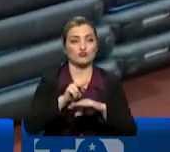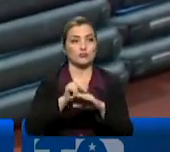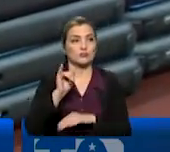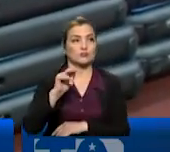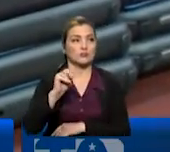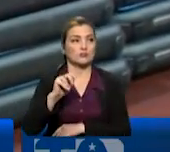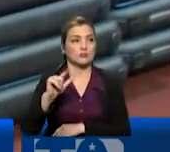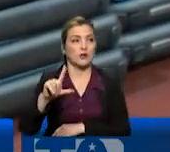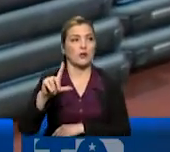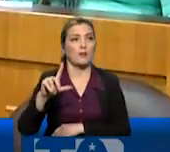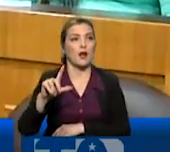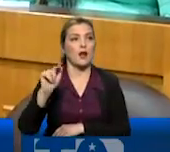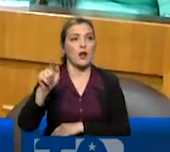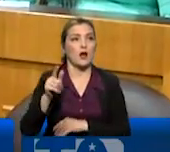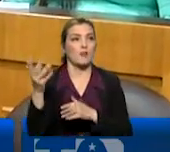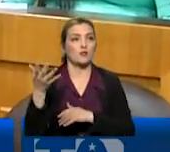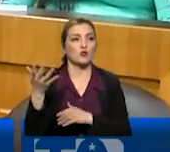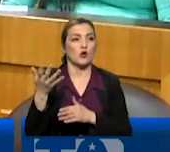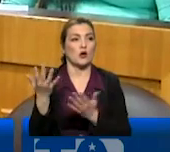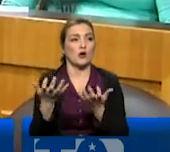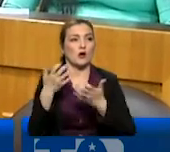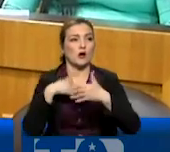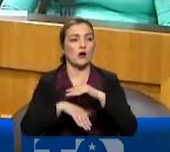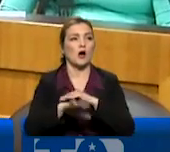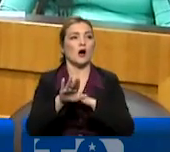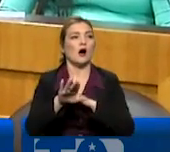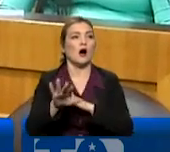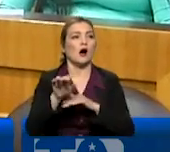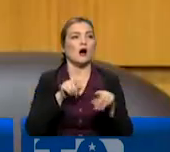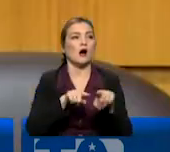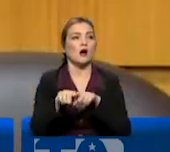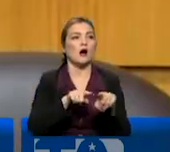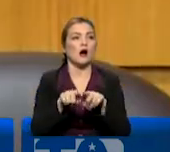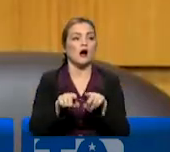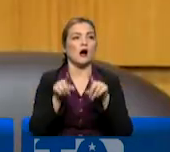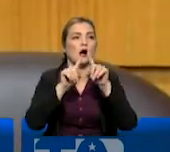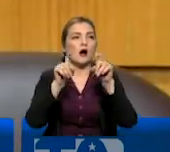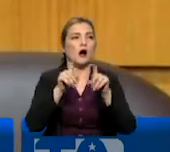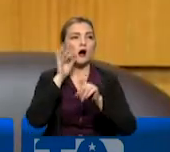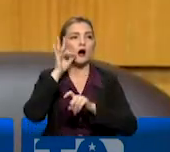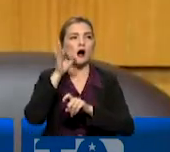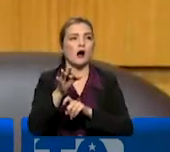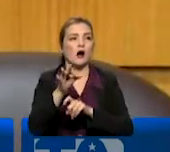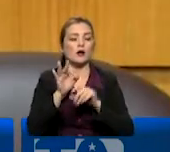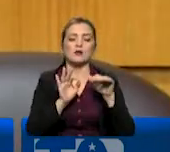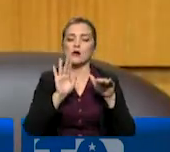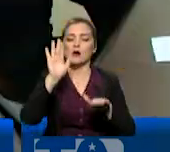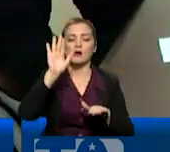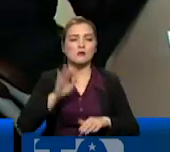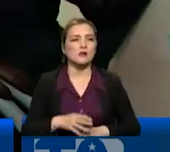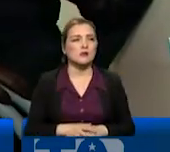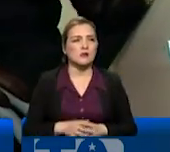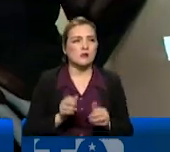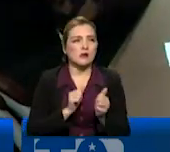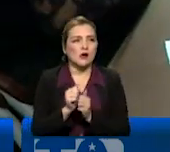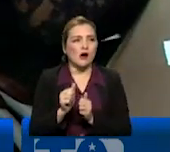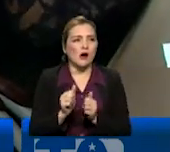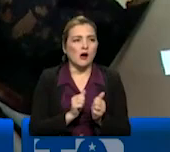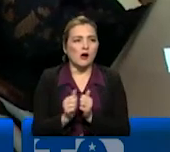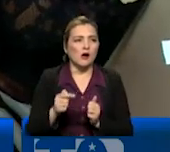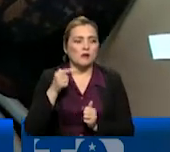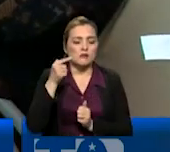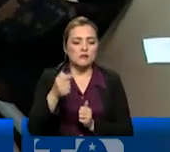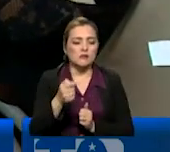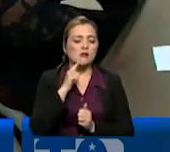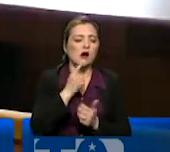docentes que buscan ingresar a un banco de elegibles y postular a un nombramiento los que pasaron a la segunda fase